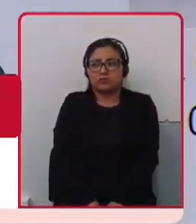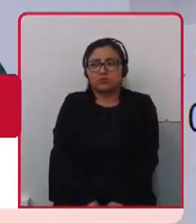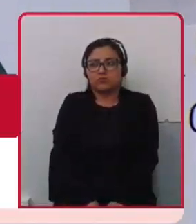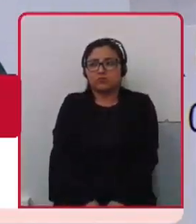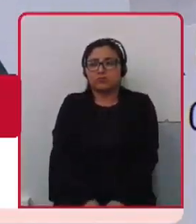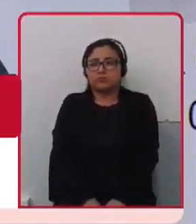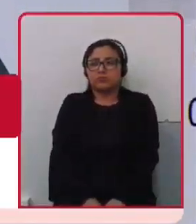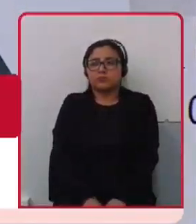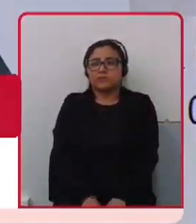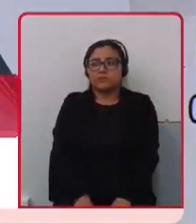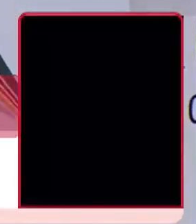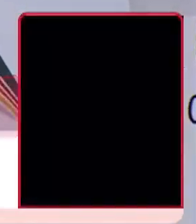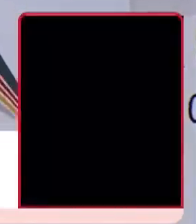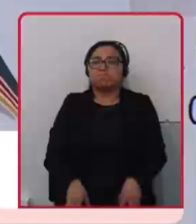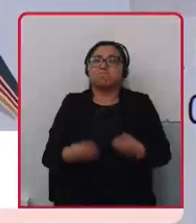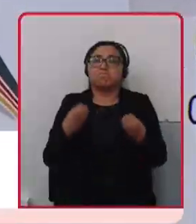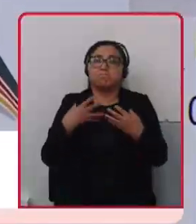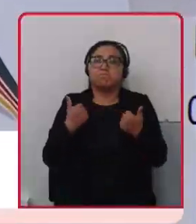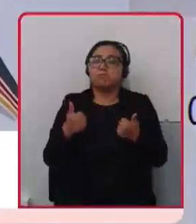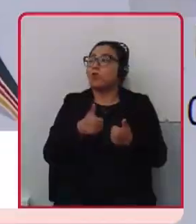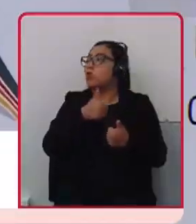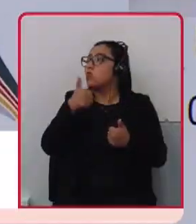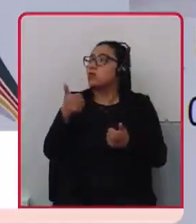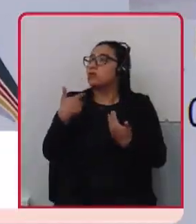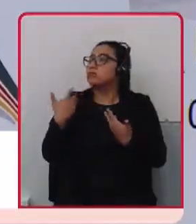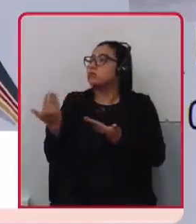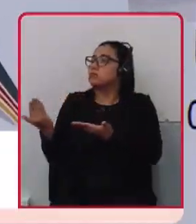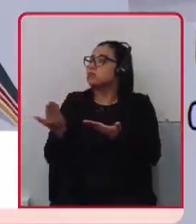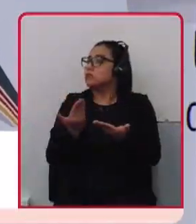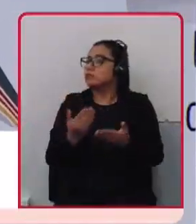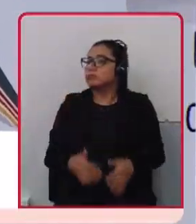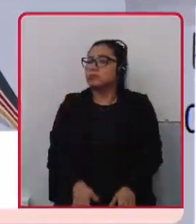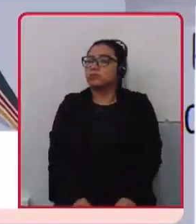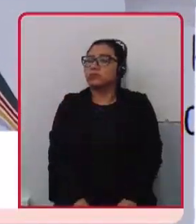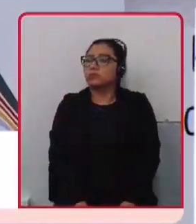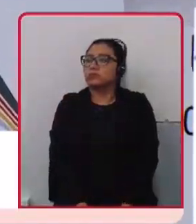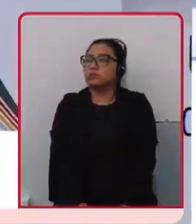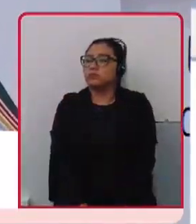Perfecto. No sé si hay otra. Adelante, por favor.